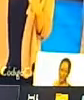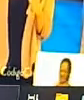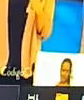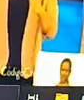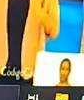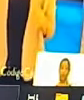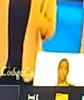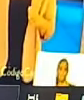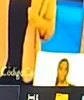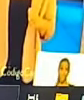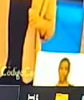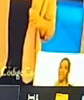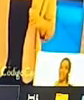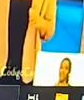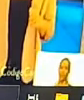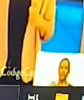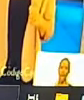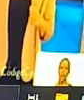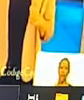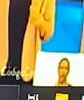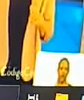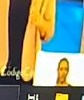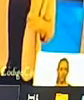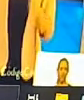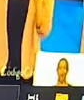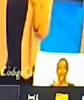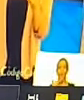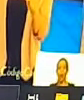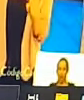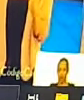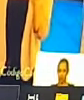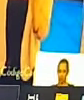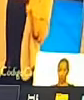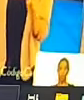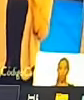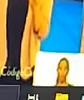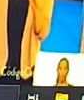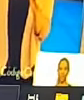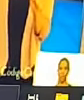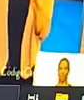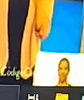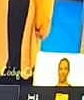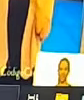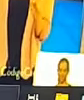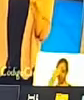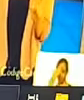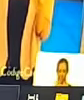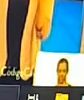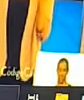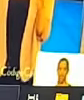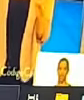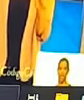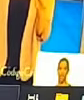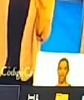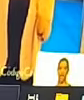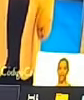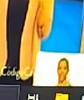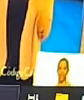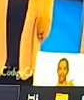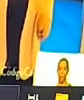eso, le dijo que debió haber planeado eso mucho mejor. ¿Por qué? Porque estaba dañando la reputación, el prestigio y el apoyo de países